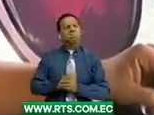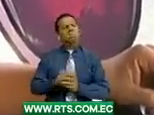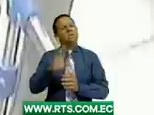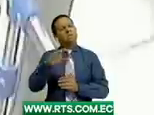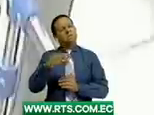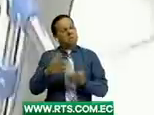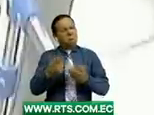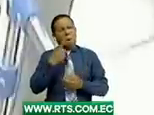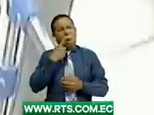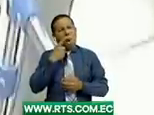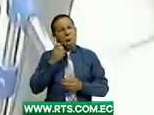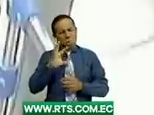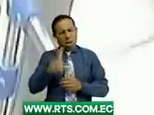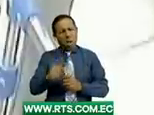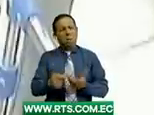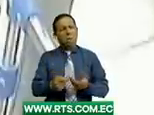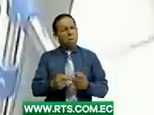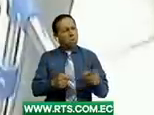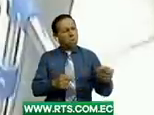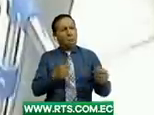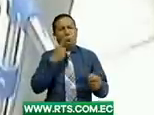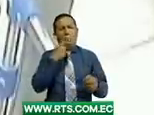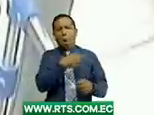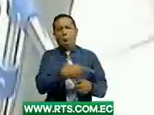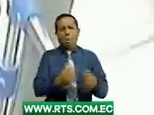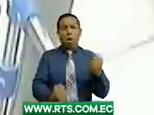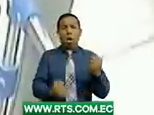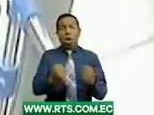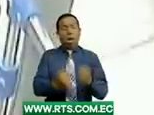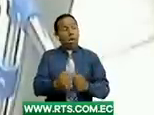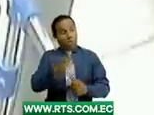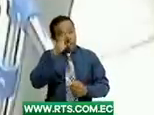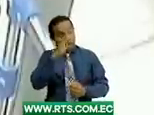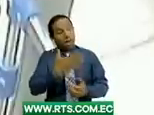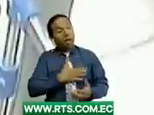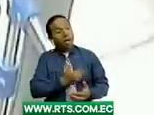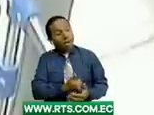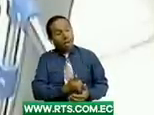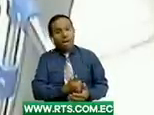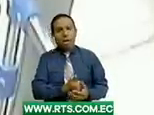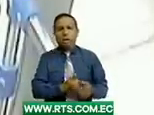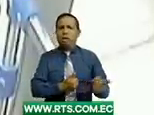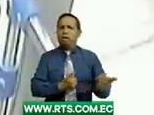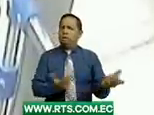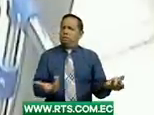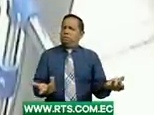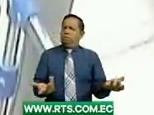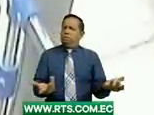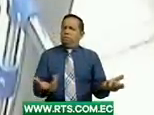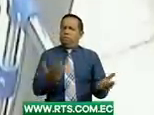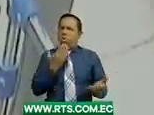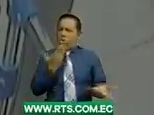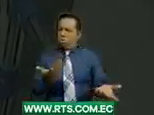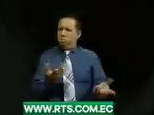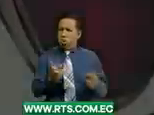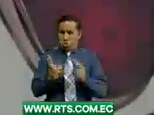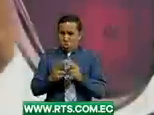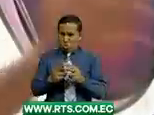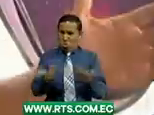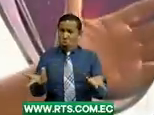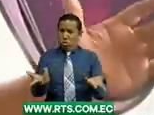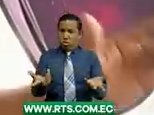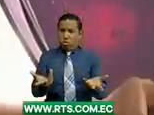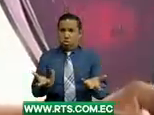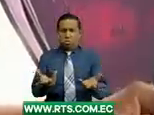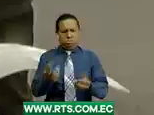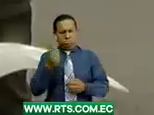los delincuentes? No, eso no es normal. Eso no es normal. A no ser que el delincuente venga y salude buenos días como todos, pero nosotros no sabemos quién